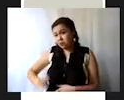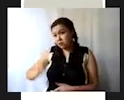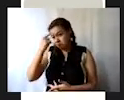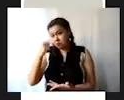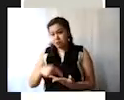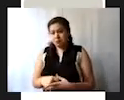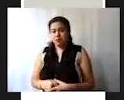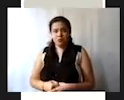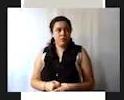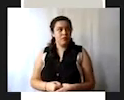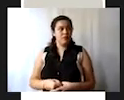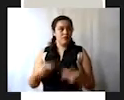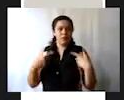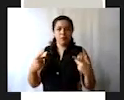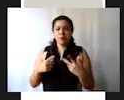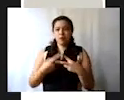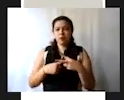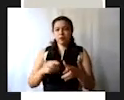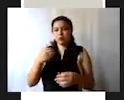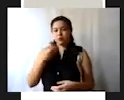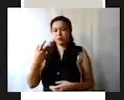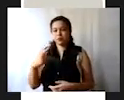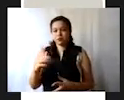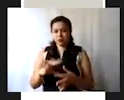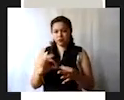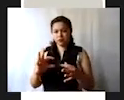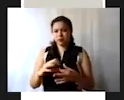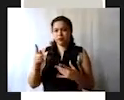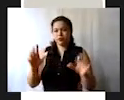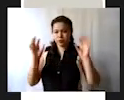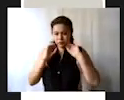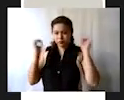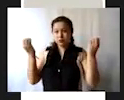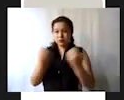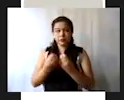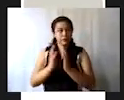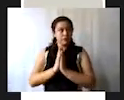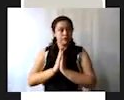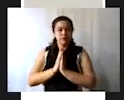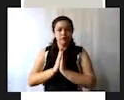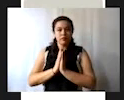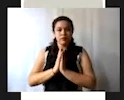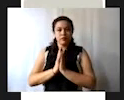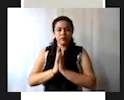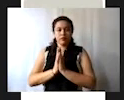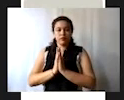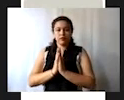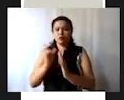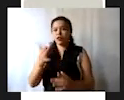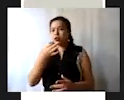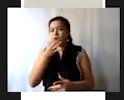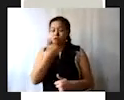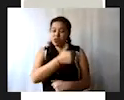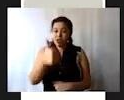Entonces, si hay alguien que quisiera comenzar contándonos sobre su organización, nada más si les pido que no excedamos los 2 minutitos cada